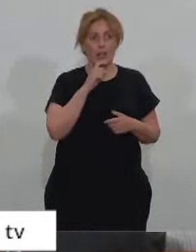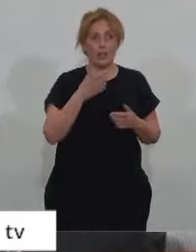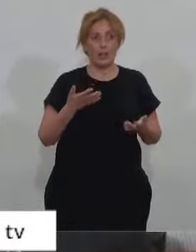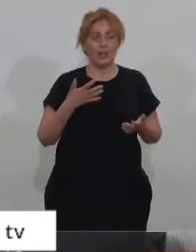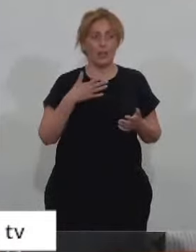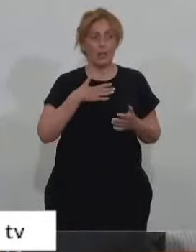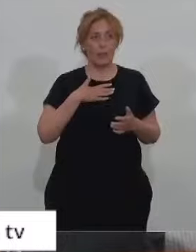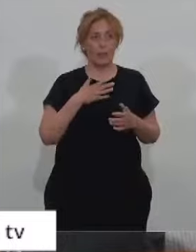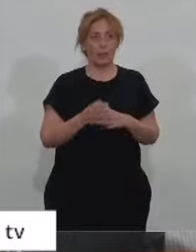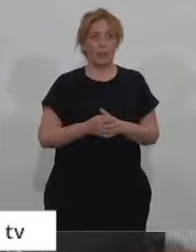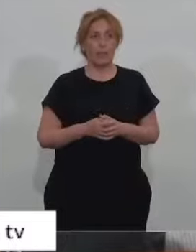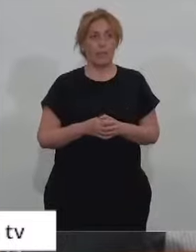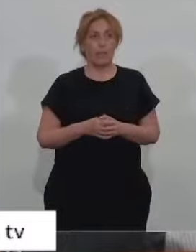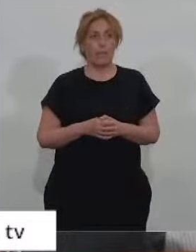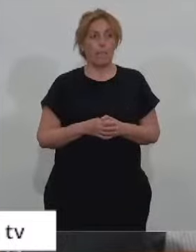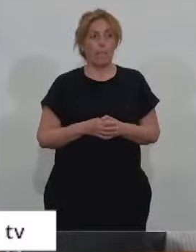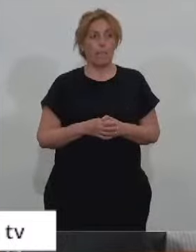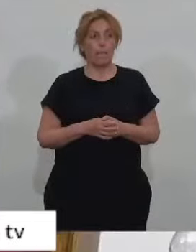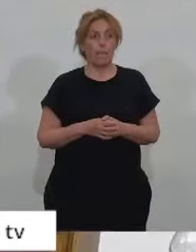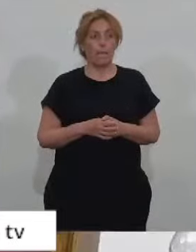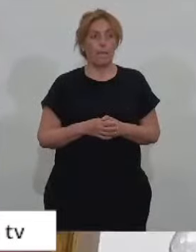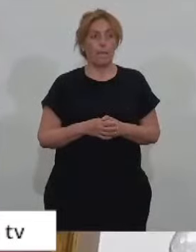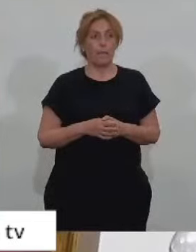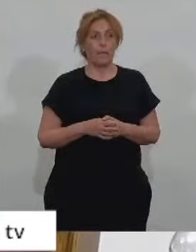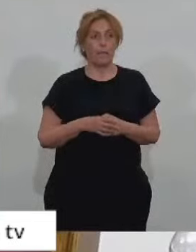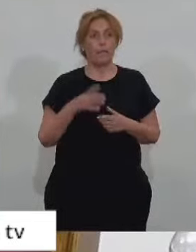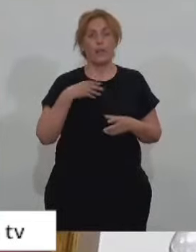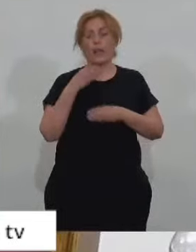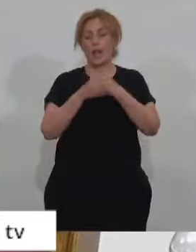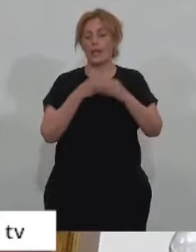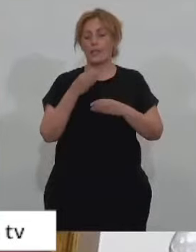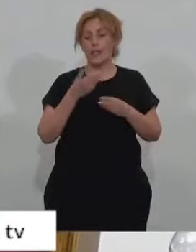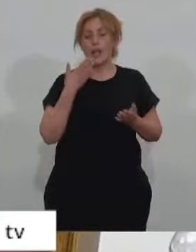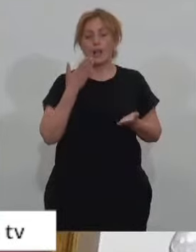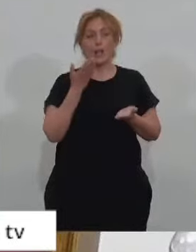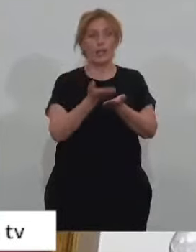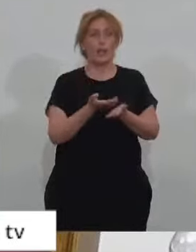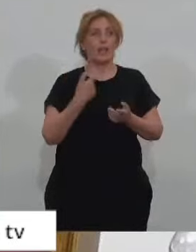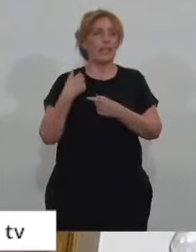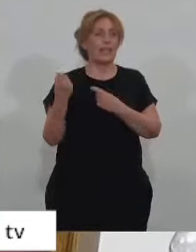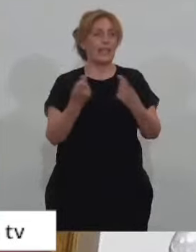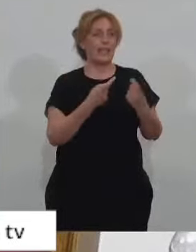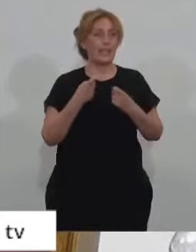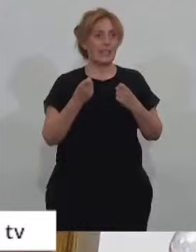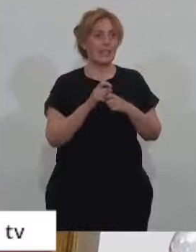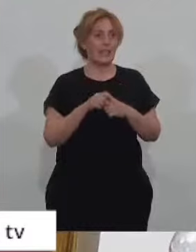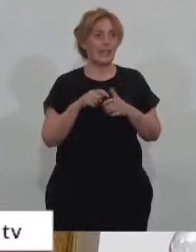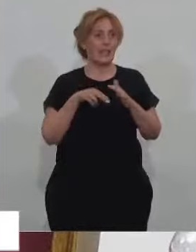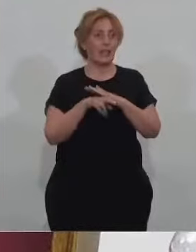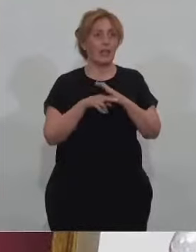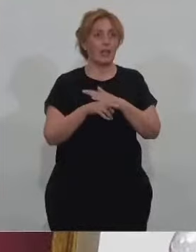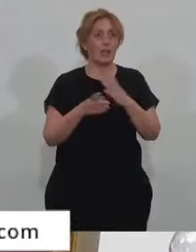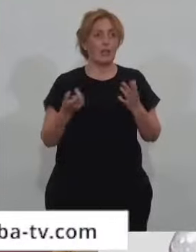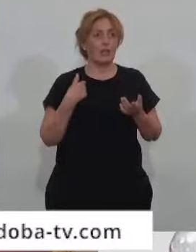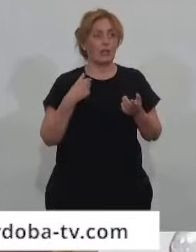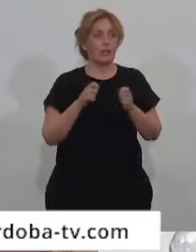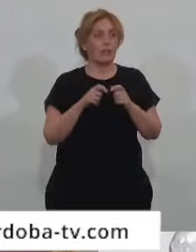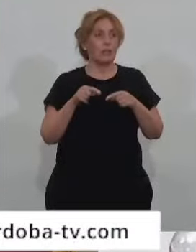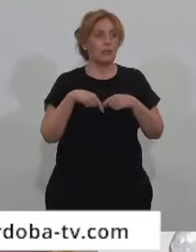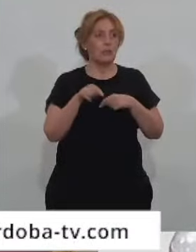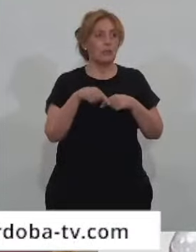Esa ha sido la que ha puesto sobre la mesa la necesidad de elaborar un reglamento en materia de teletrabajo. Y creo que esto o nada